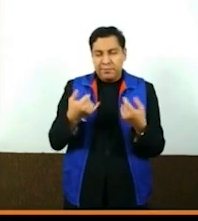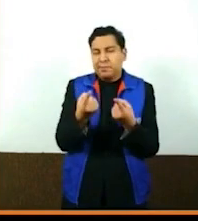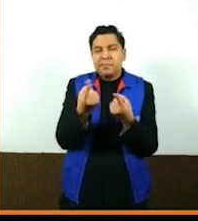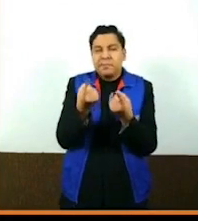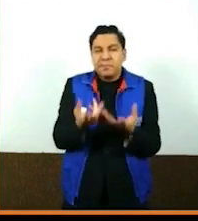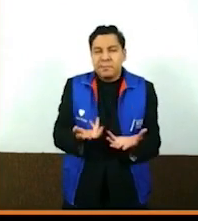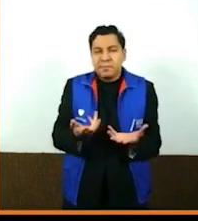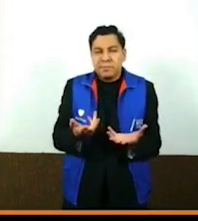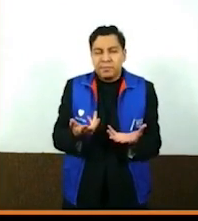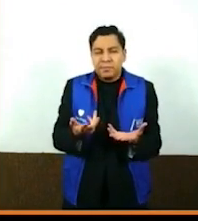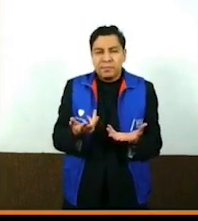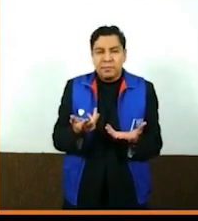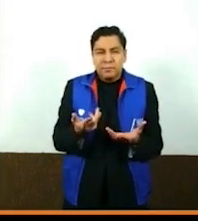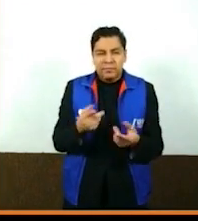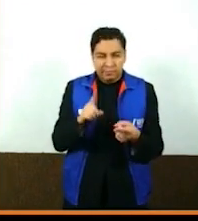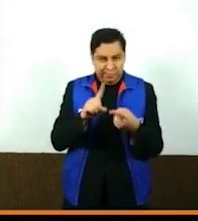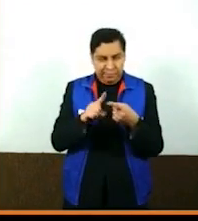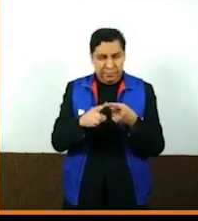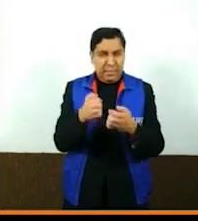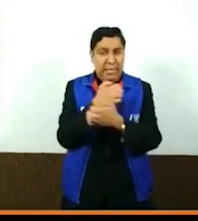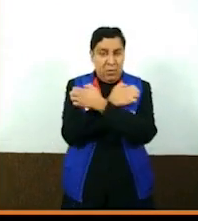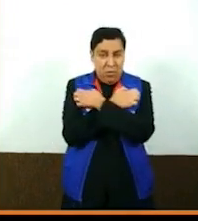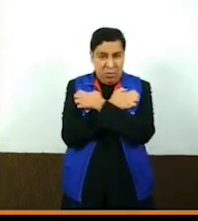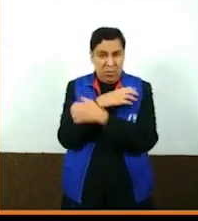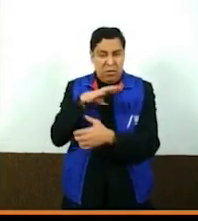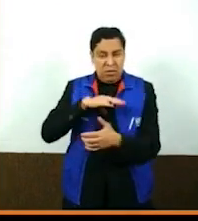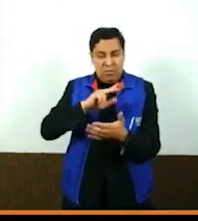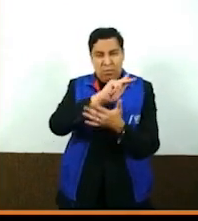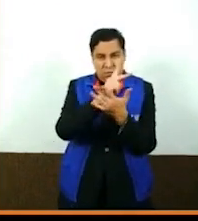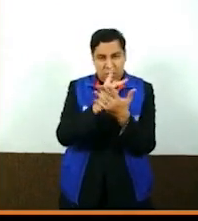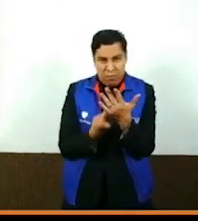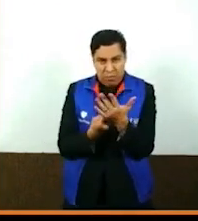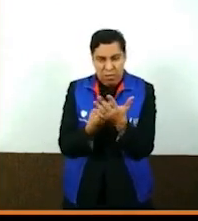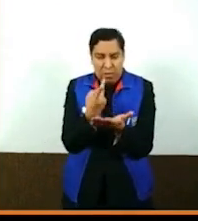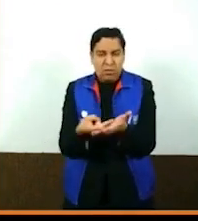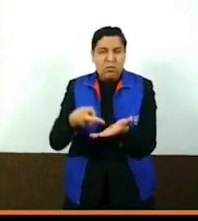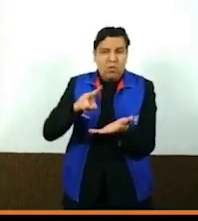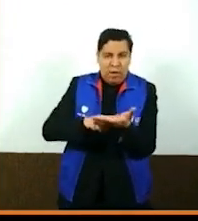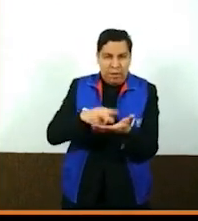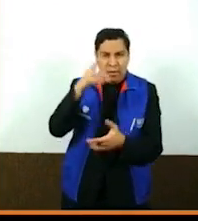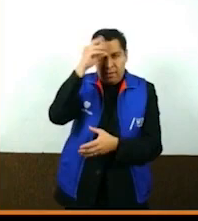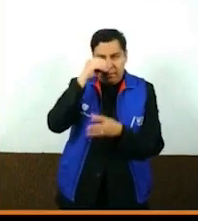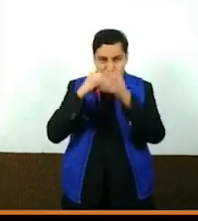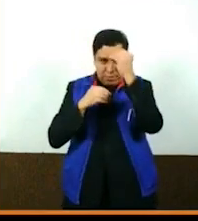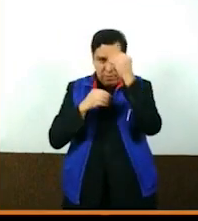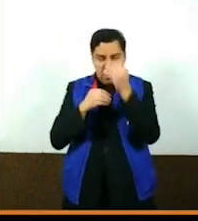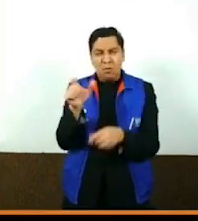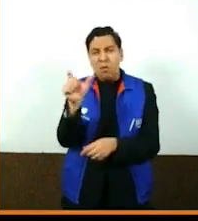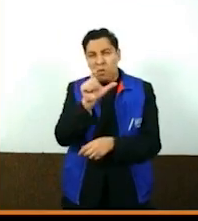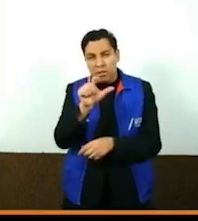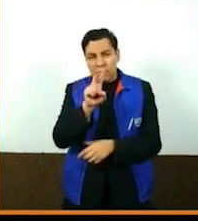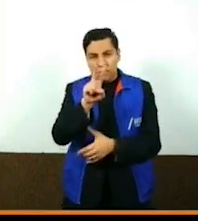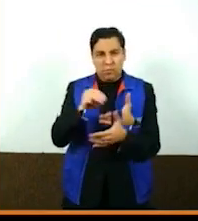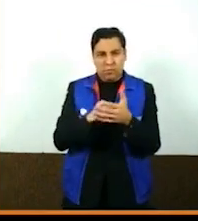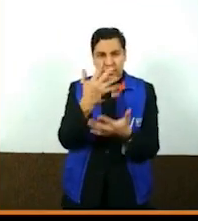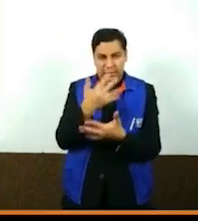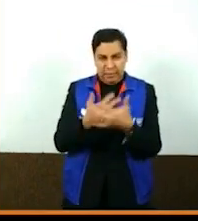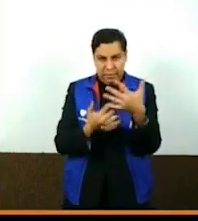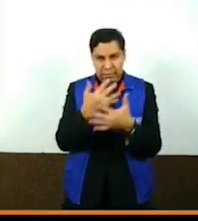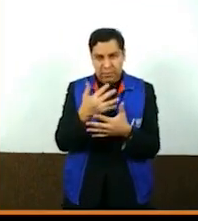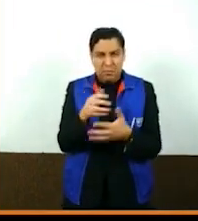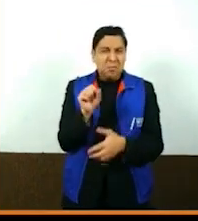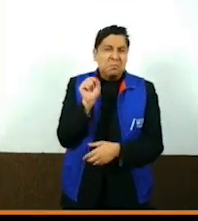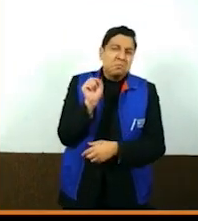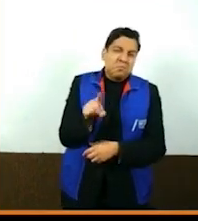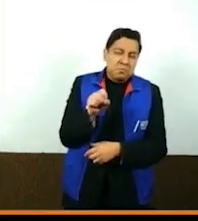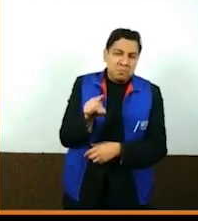Dentro del aspecto de la educación, nosotros creamos un programa que se llama Programa Dual de Aprendices en 2015,